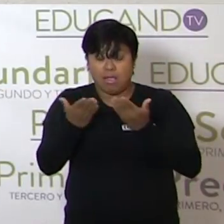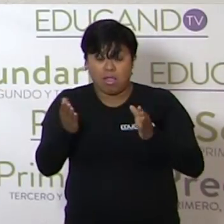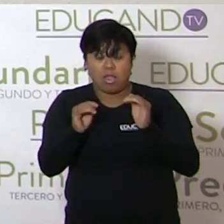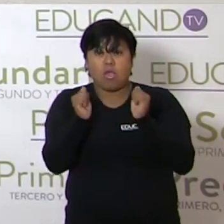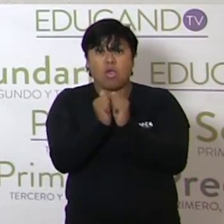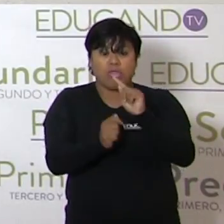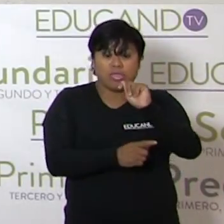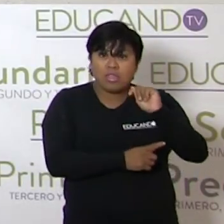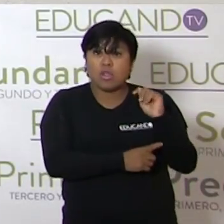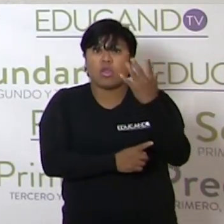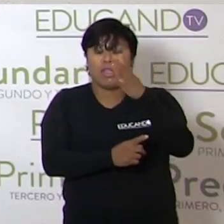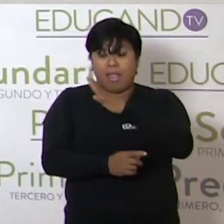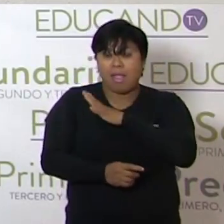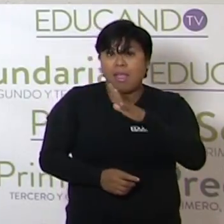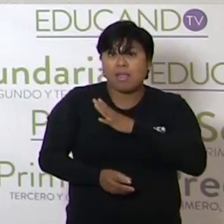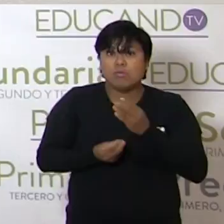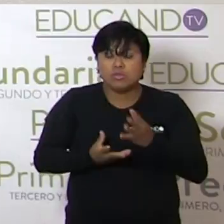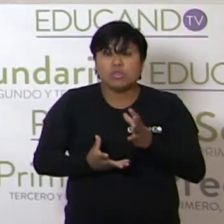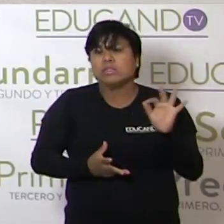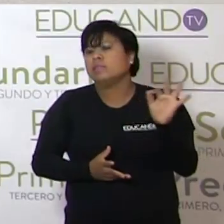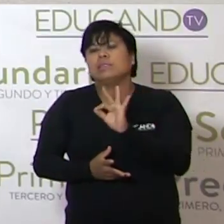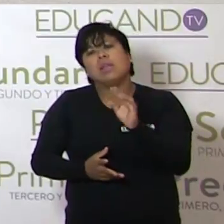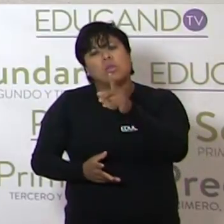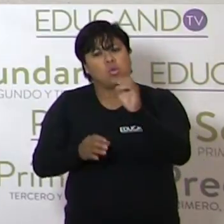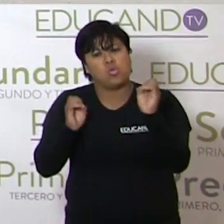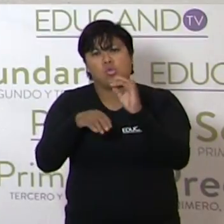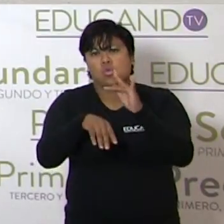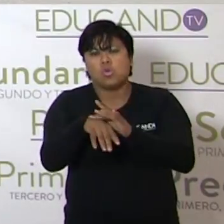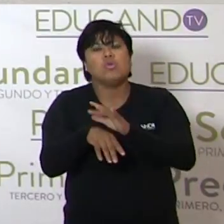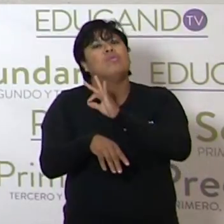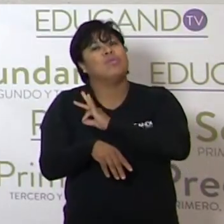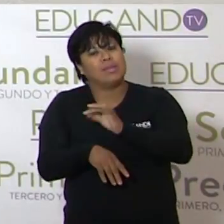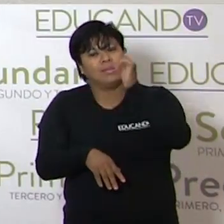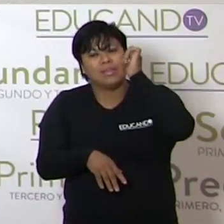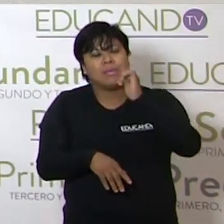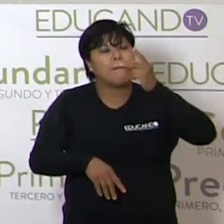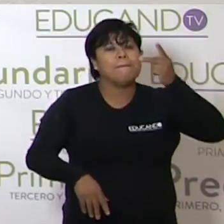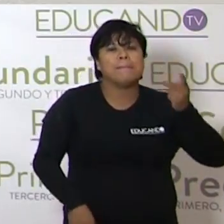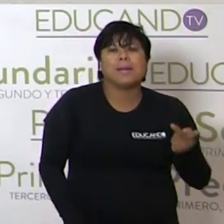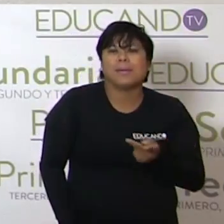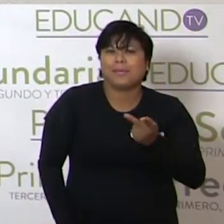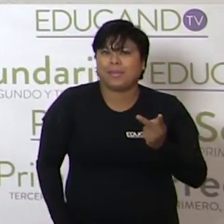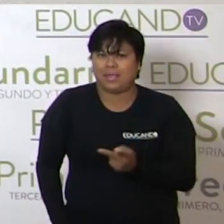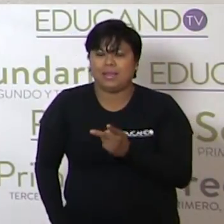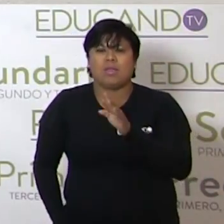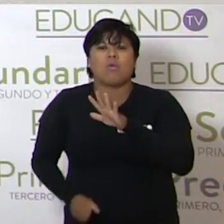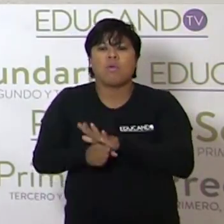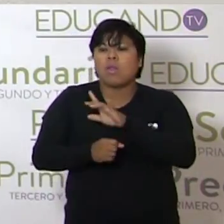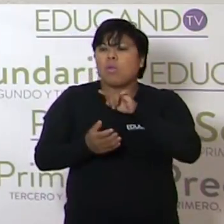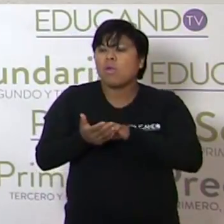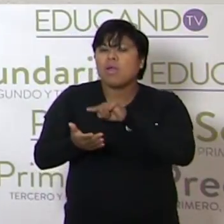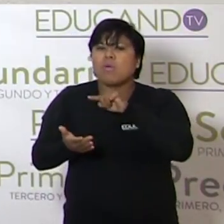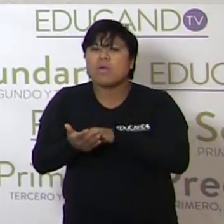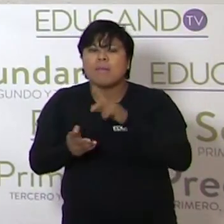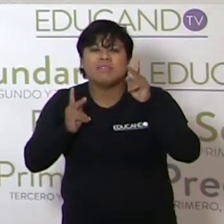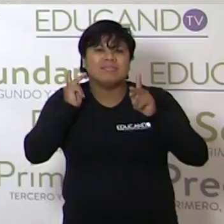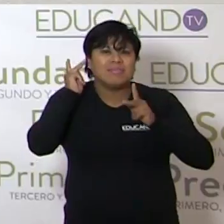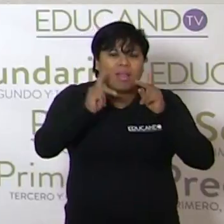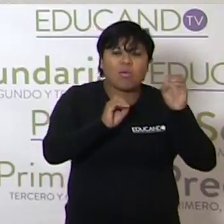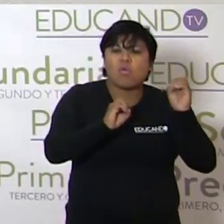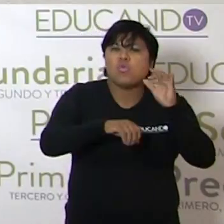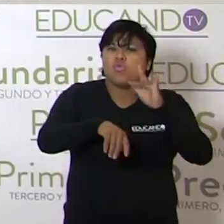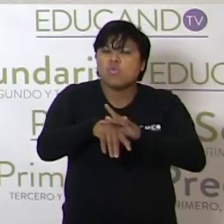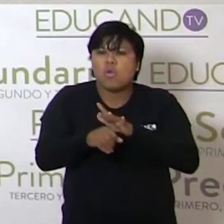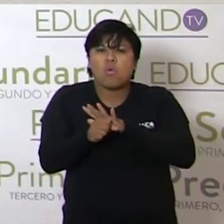día, o si no lo has hecho, de todos modos preguntamos siempre por referencias de qué lugares visitar o qué lugares no.